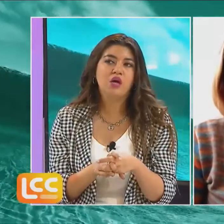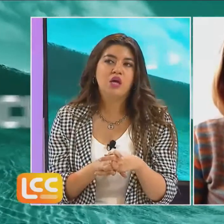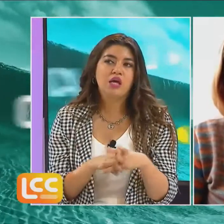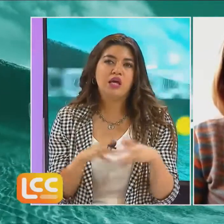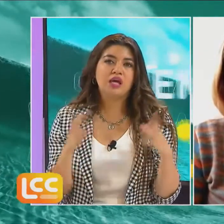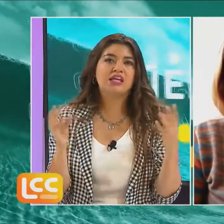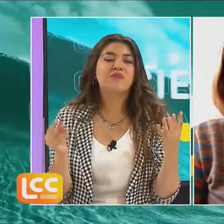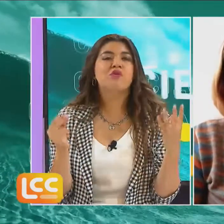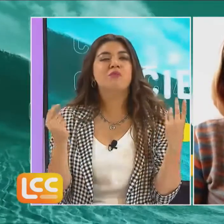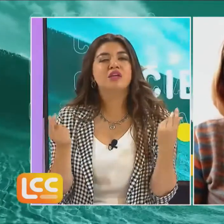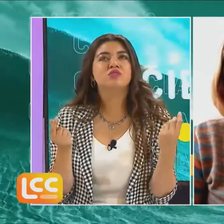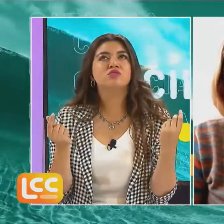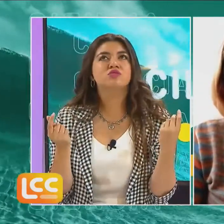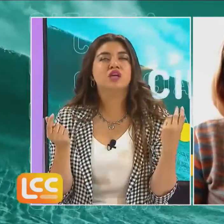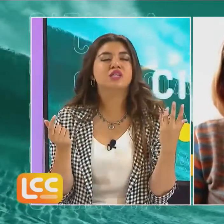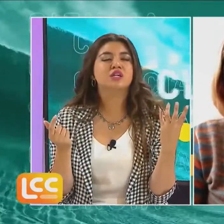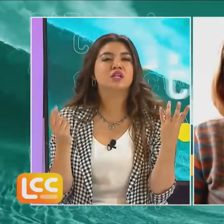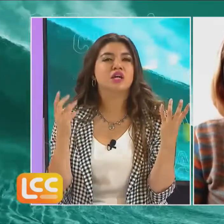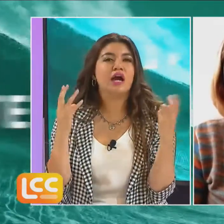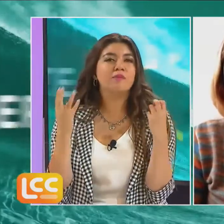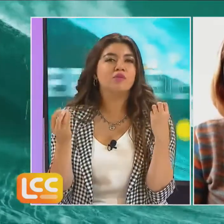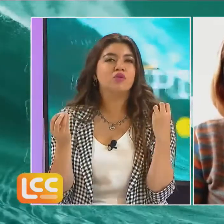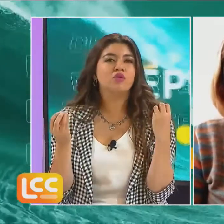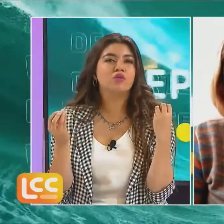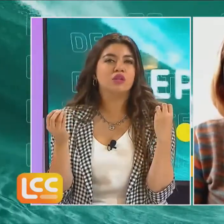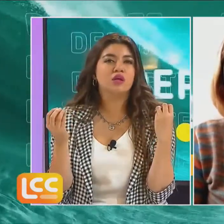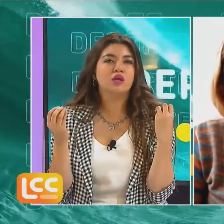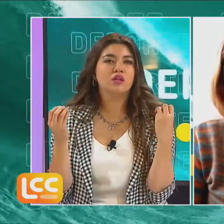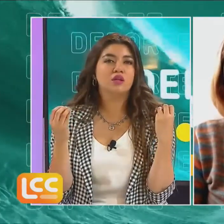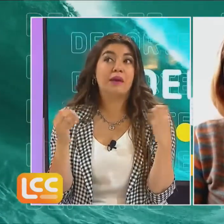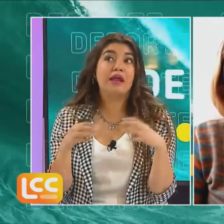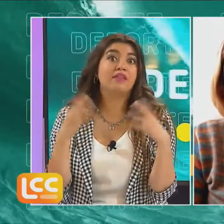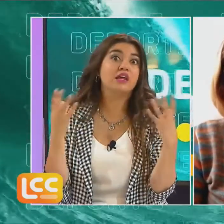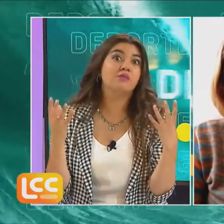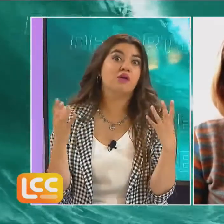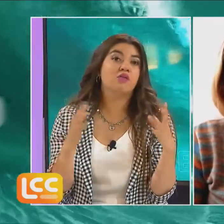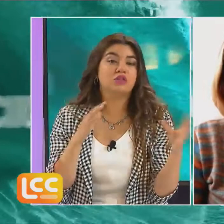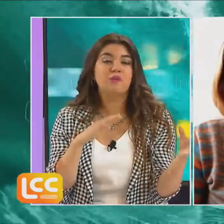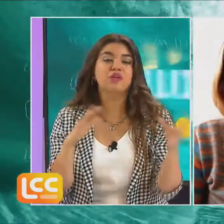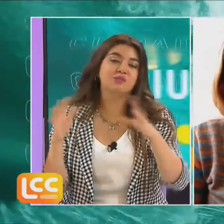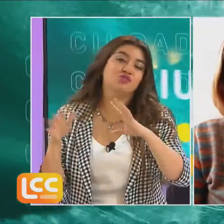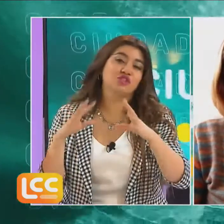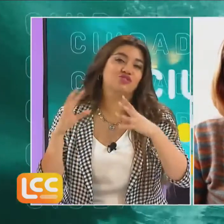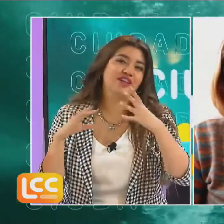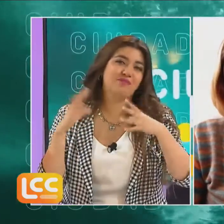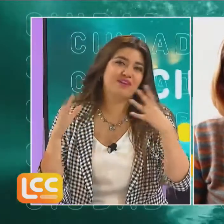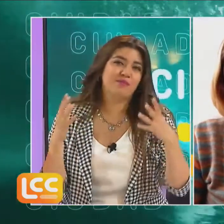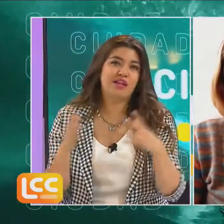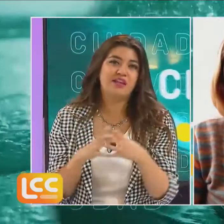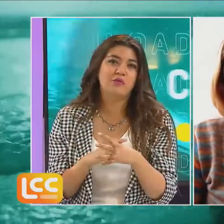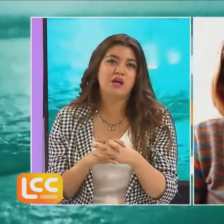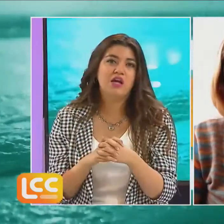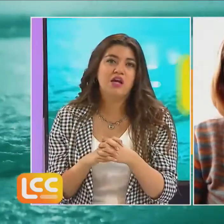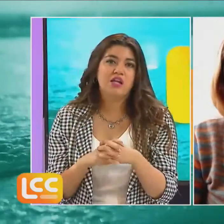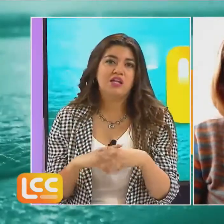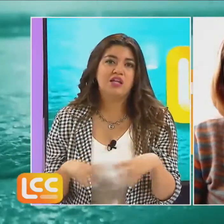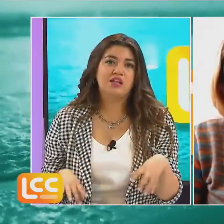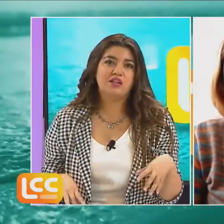pero ¿en qué momento se hace este cambio de paradigma o estamos en ese proceso de cambiar el